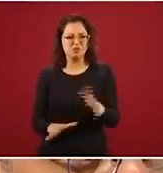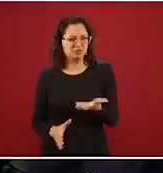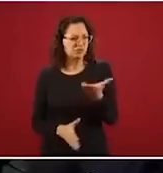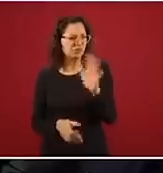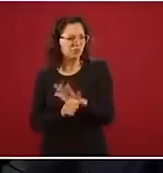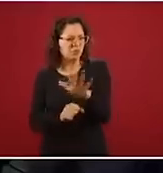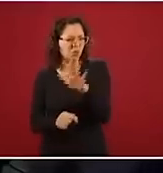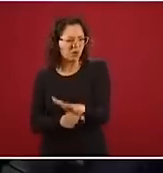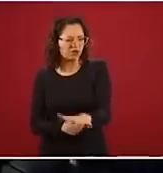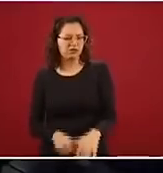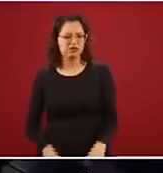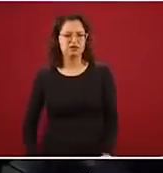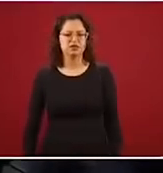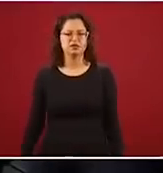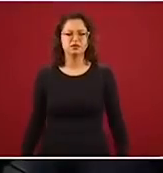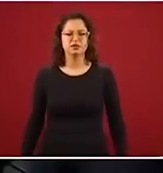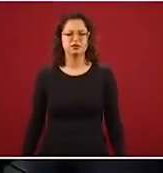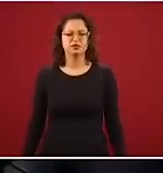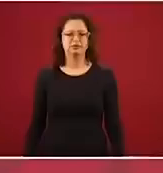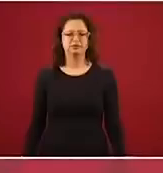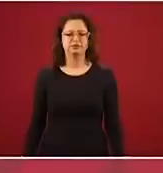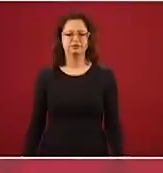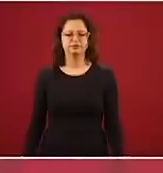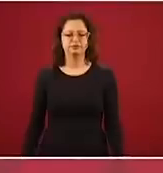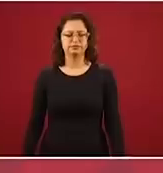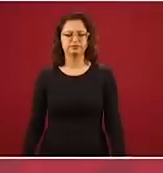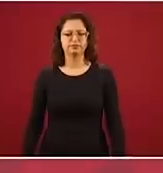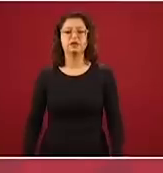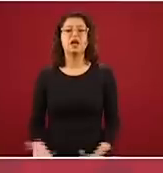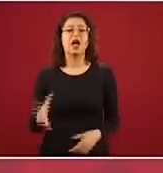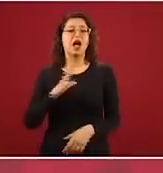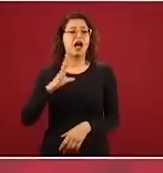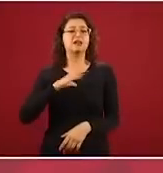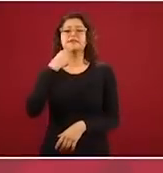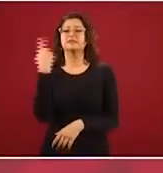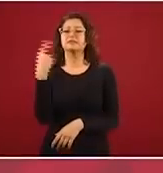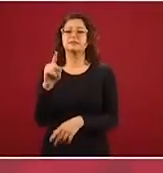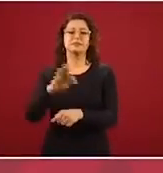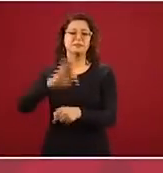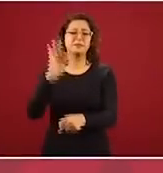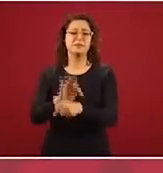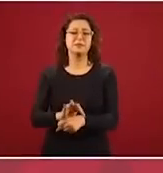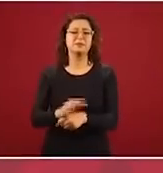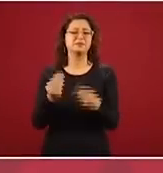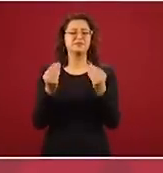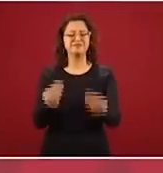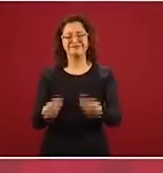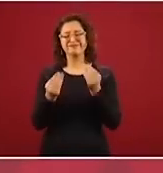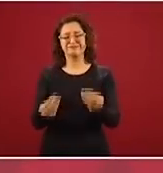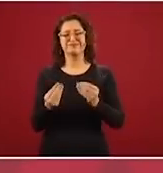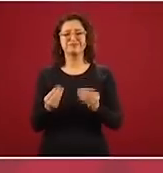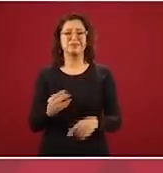habían muchos amparos y tenemos que proceder legalmente. Se